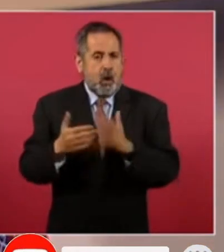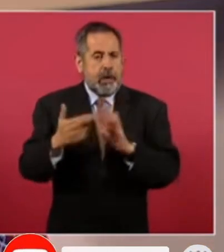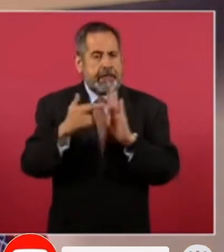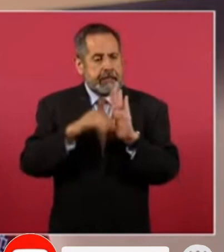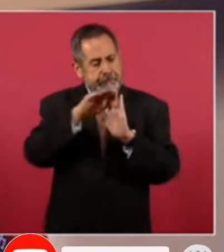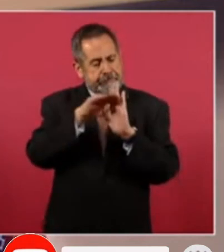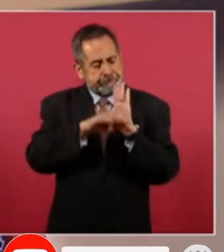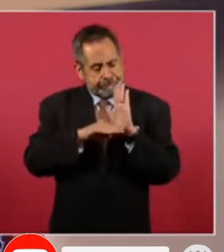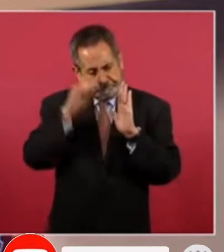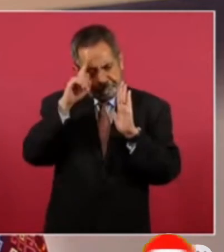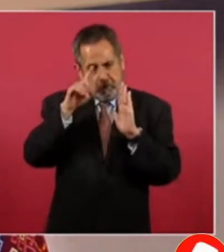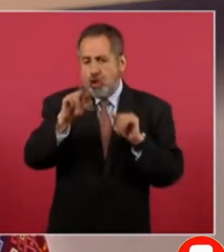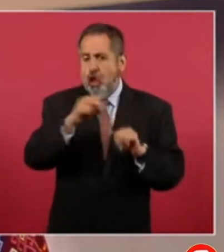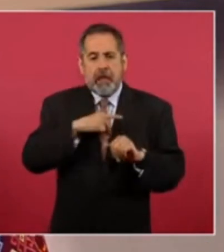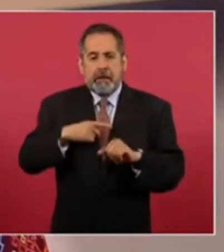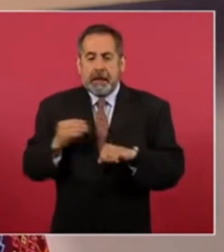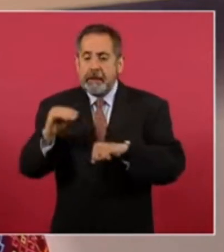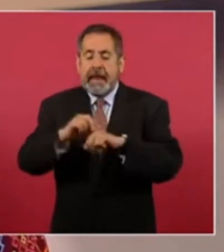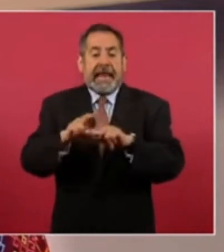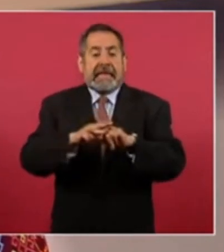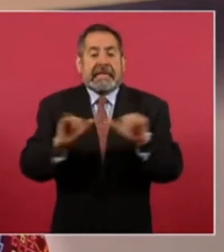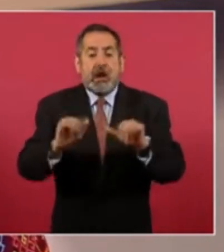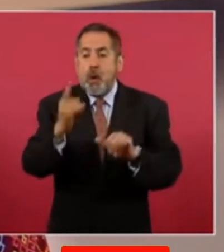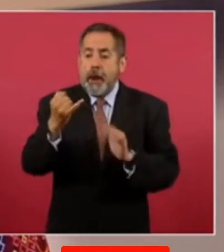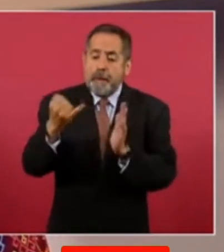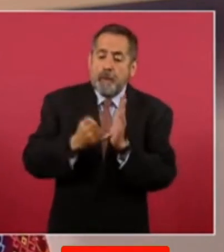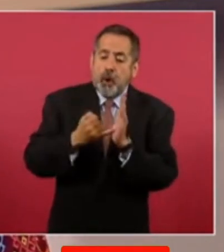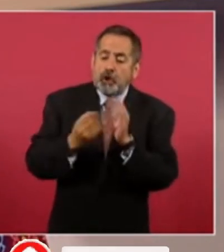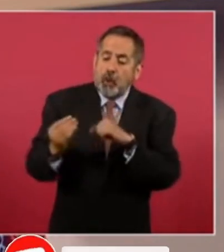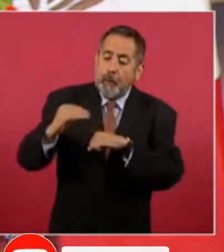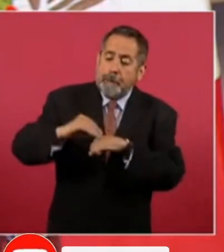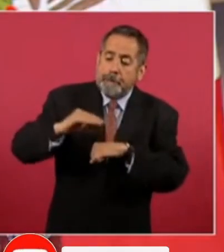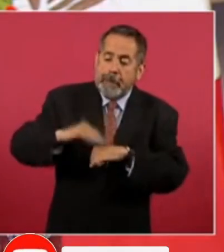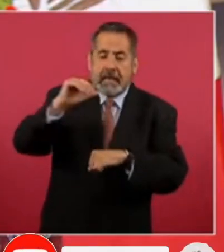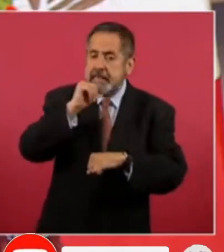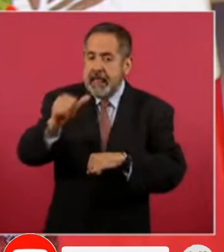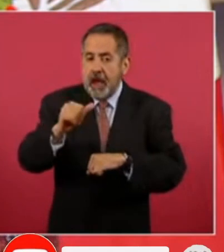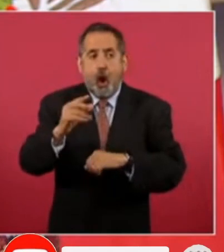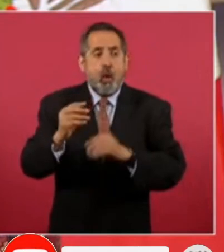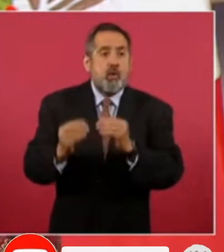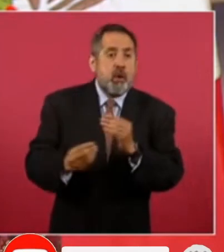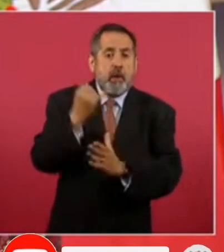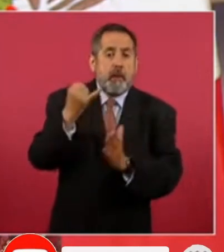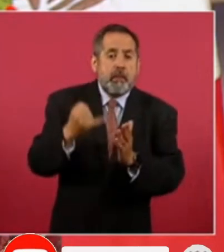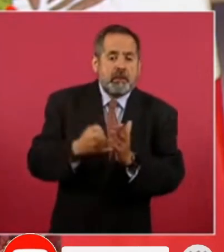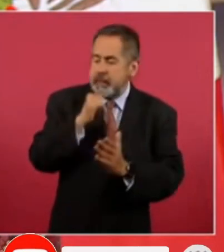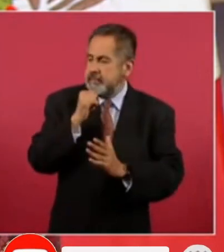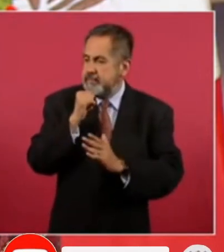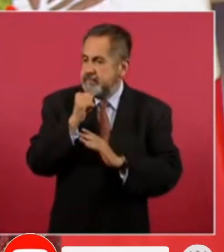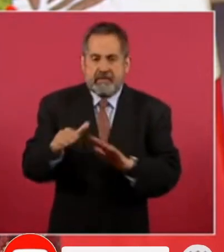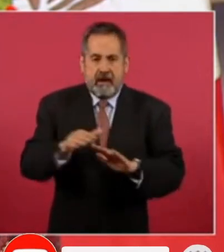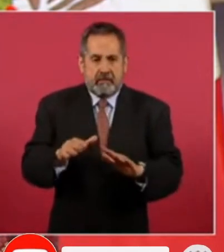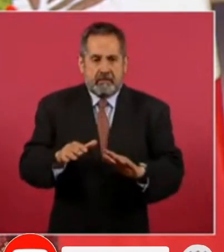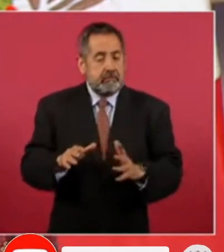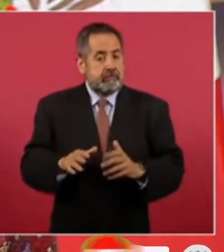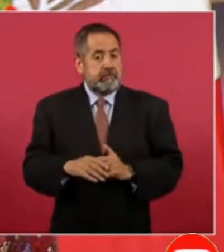debía hacerse sin aumentar ningún impuesto ni haber impuestos nuevos. Al contrario, propusimos